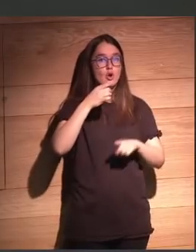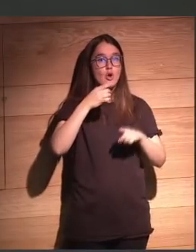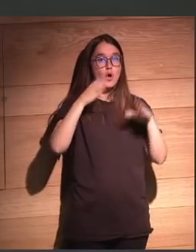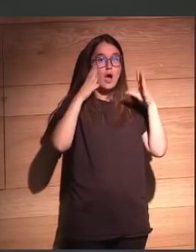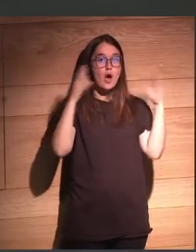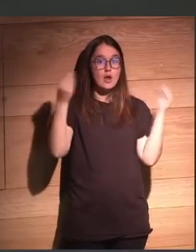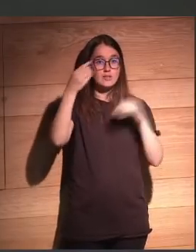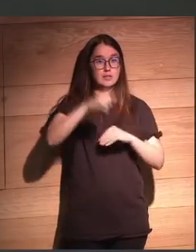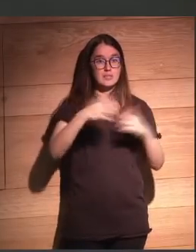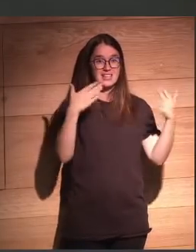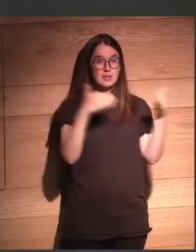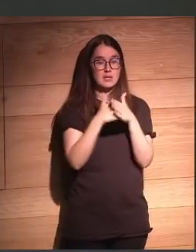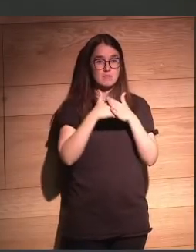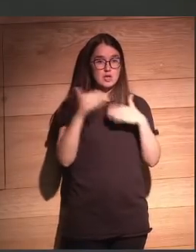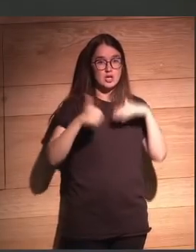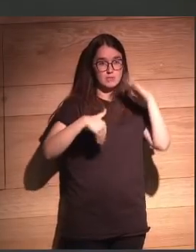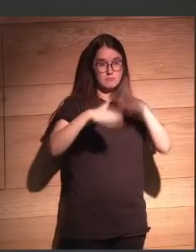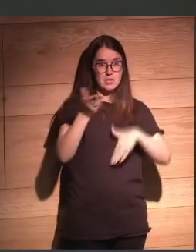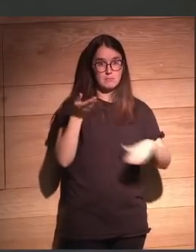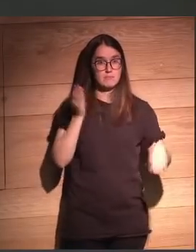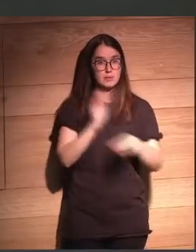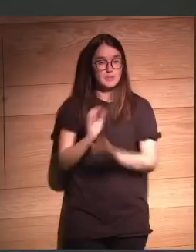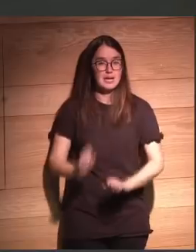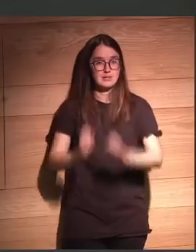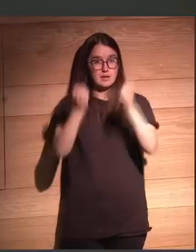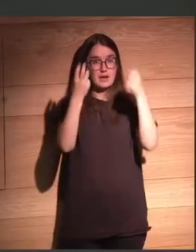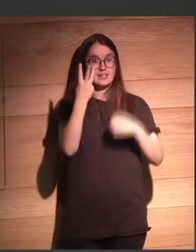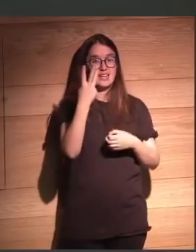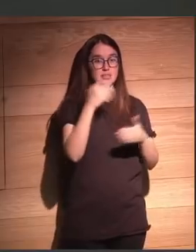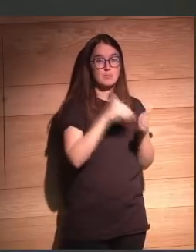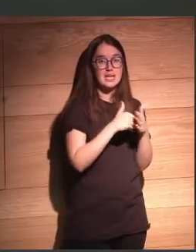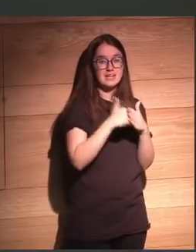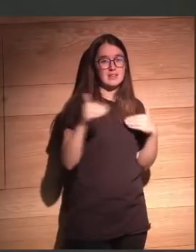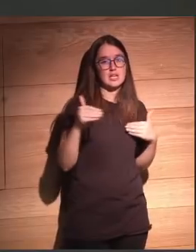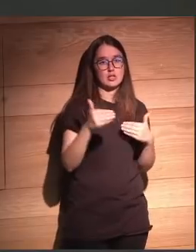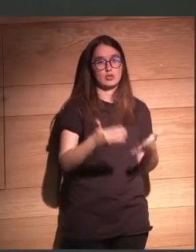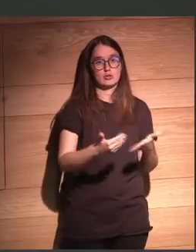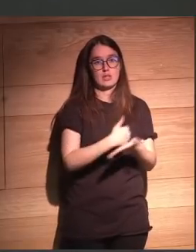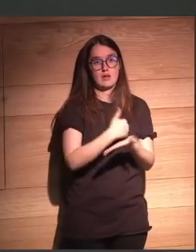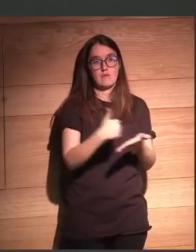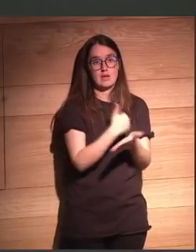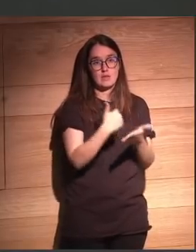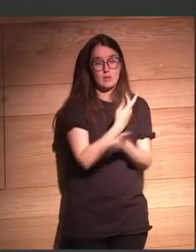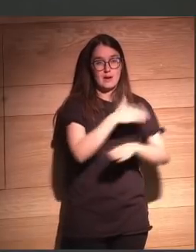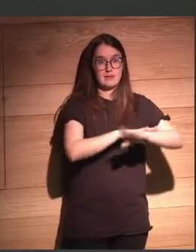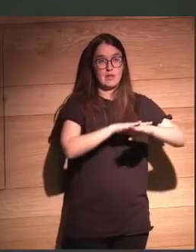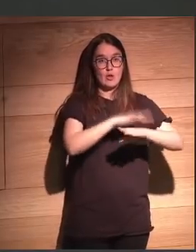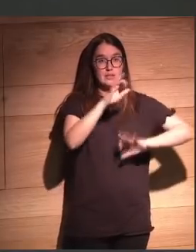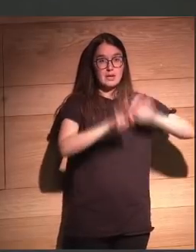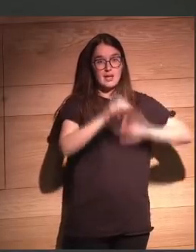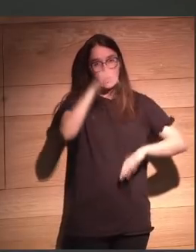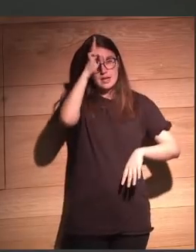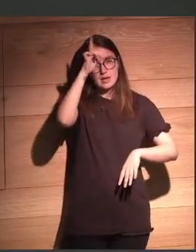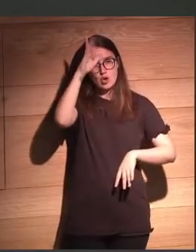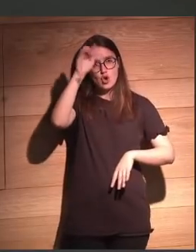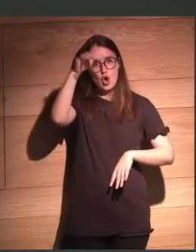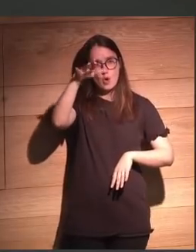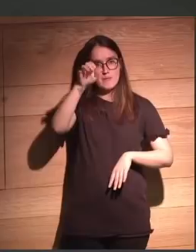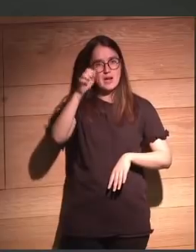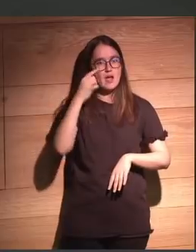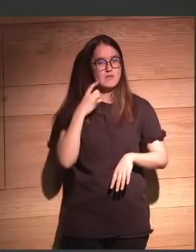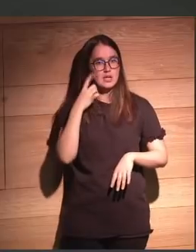de 10.000 millones que les metieron, con 3.500 de beneficio para el Estado en intereses. En Alemania el Commerzbank también